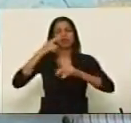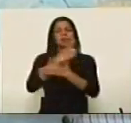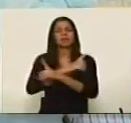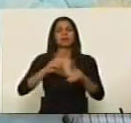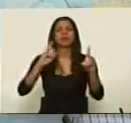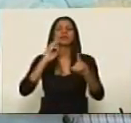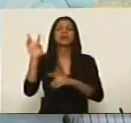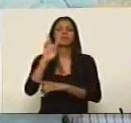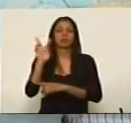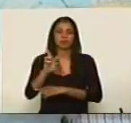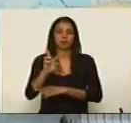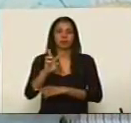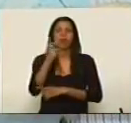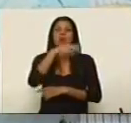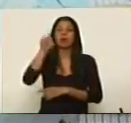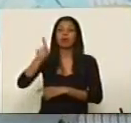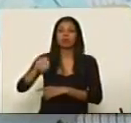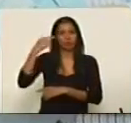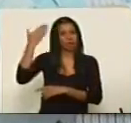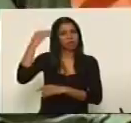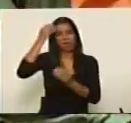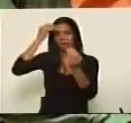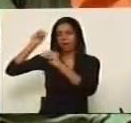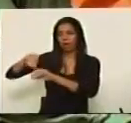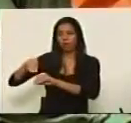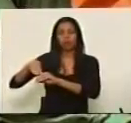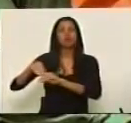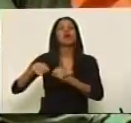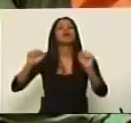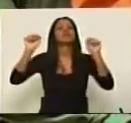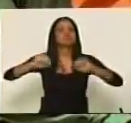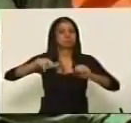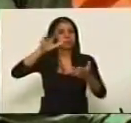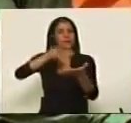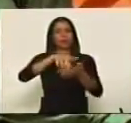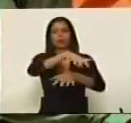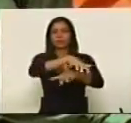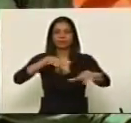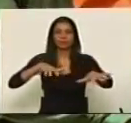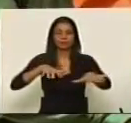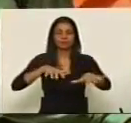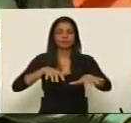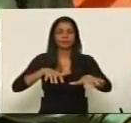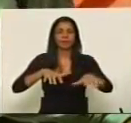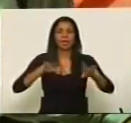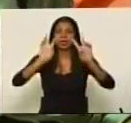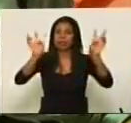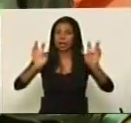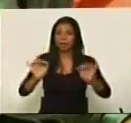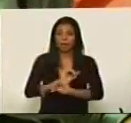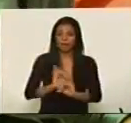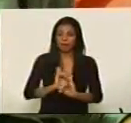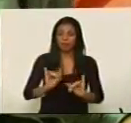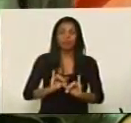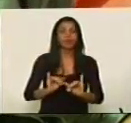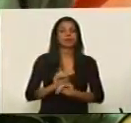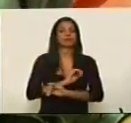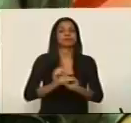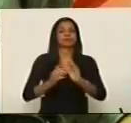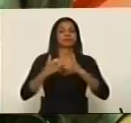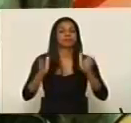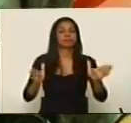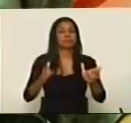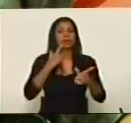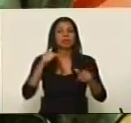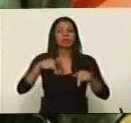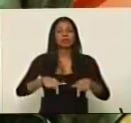Venezuela, suscrito en República Dominicana, resultó aprobado. Agotada la materia, se levantó la sesión y, por ser este acto